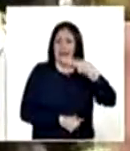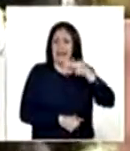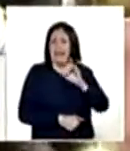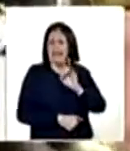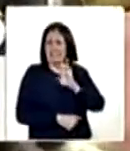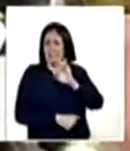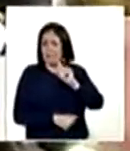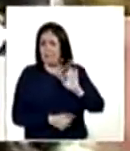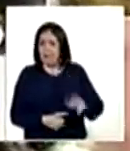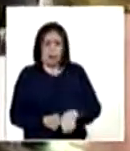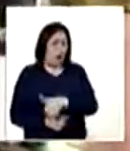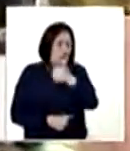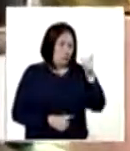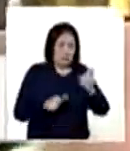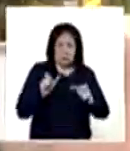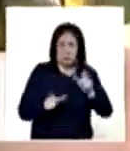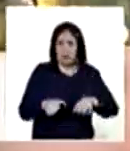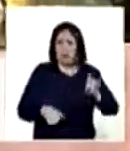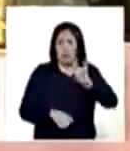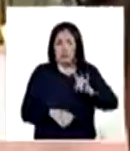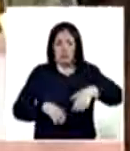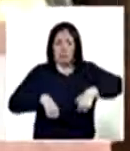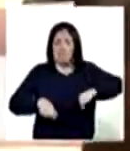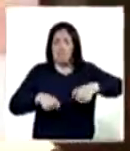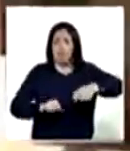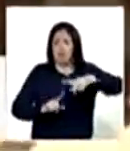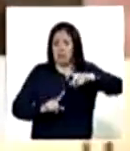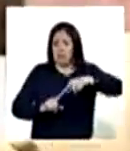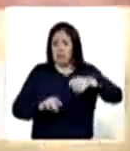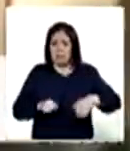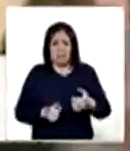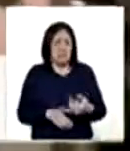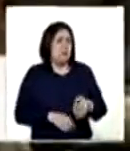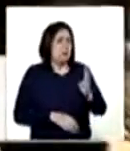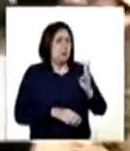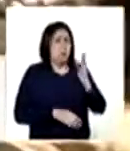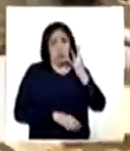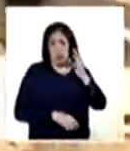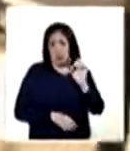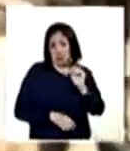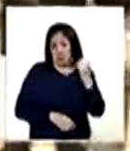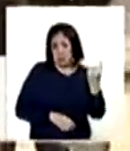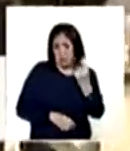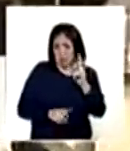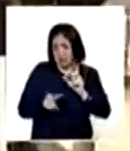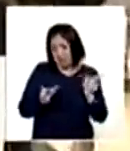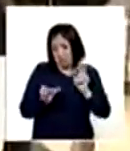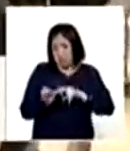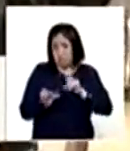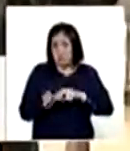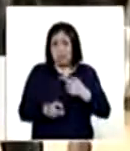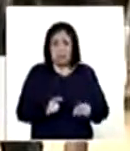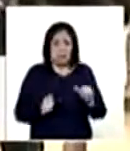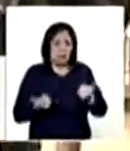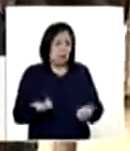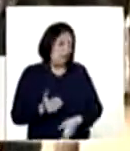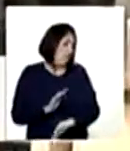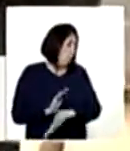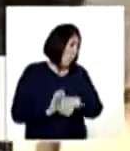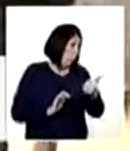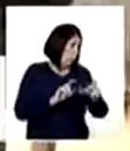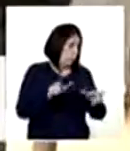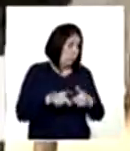embargo, otros que usan las mototaxis, 4 soles por persona les cobran, así que hay diferentes opciones. Nosotros vamos a irnos a otros puntos y les mostramos qué más